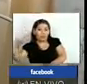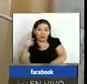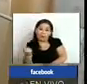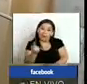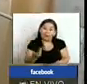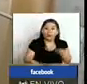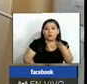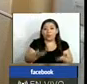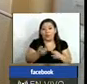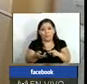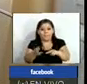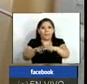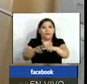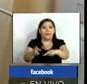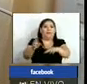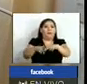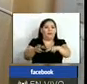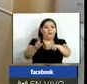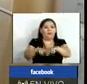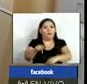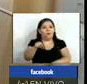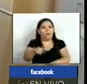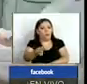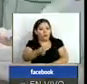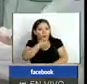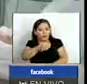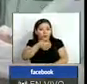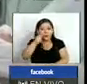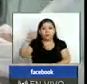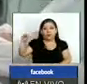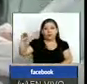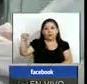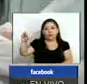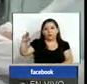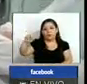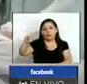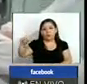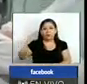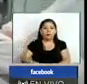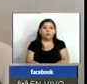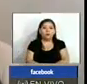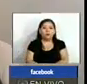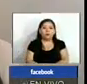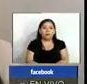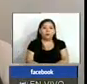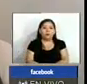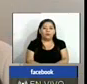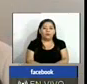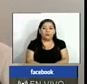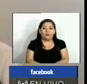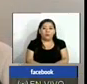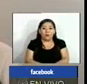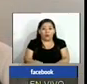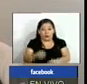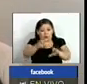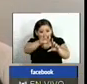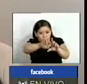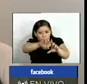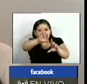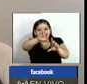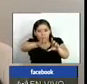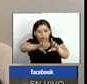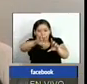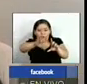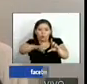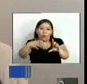podría triplicar esa cifra. Este es un informe de Marcela Rivera. Las estadísticas ponen